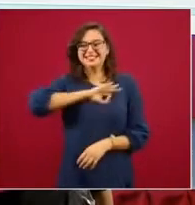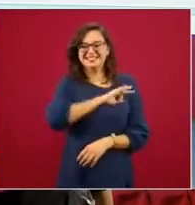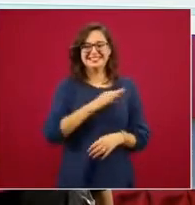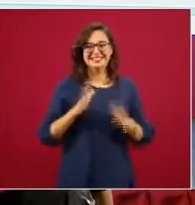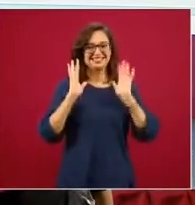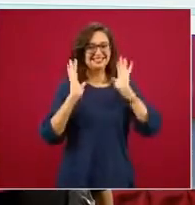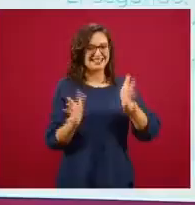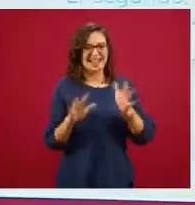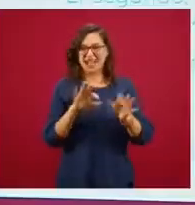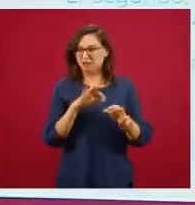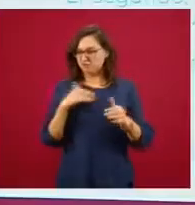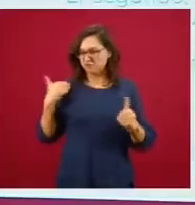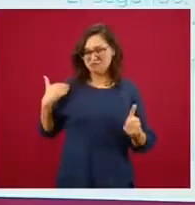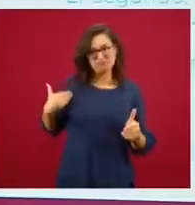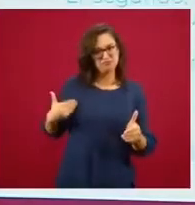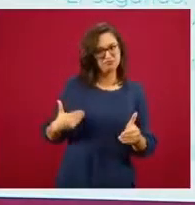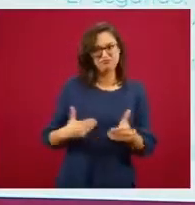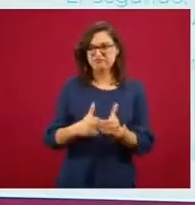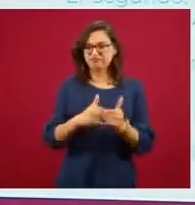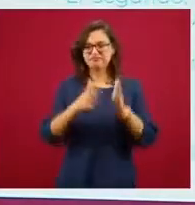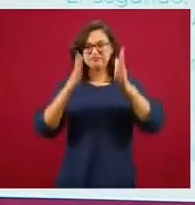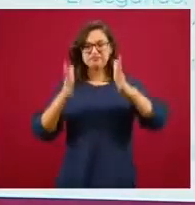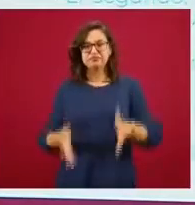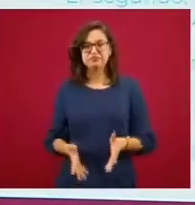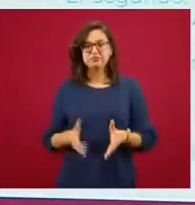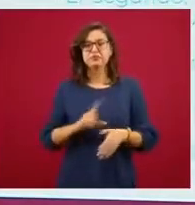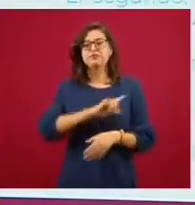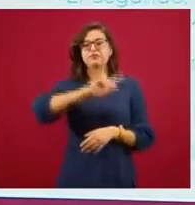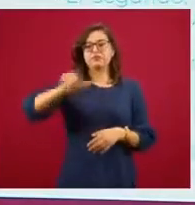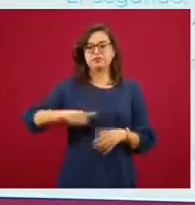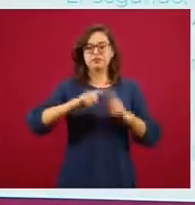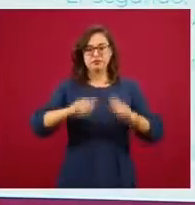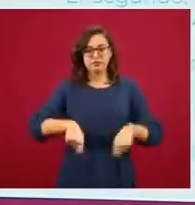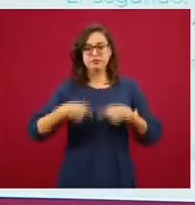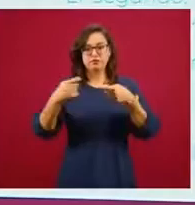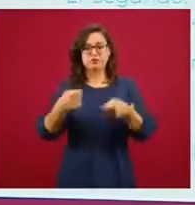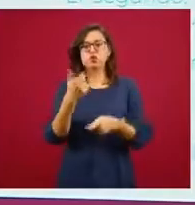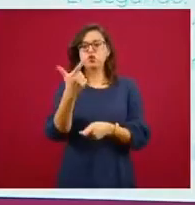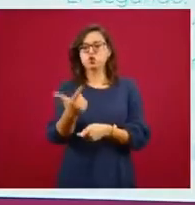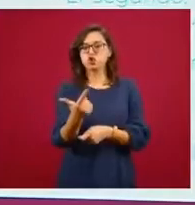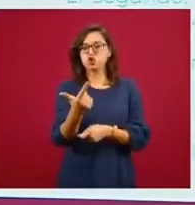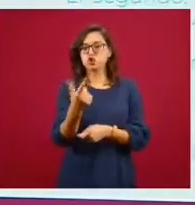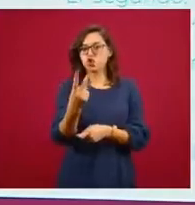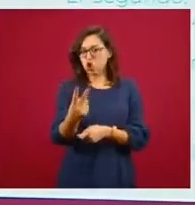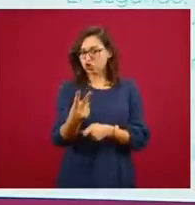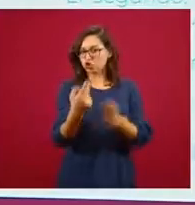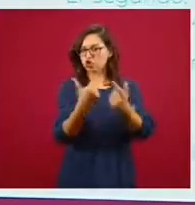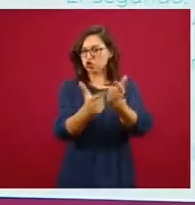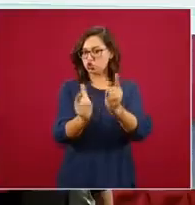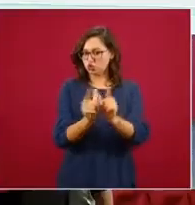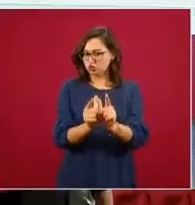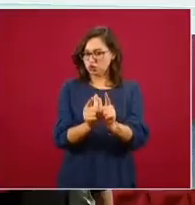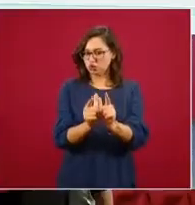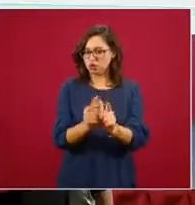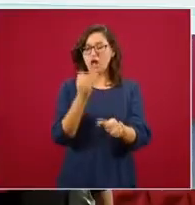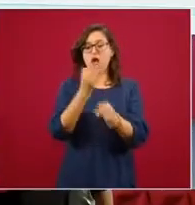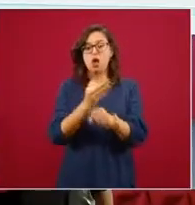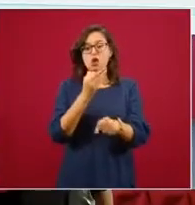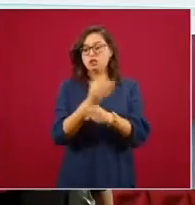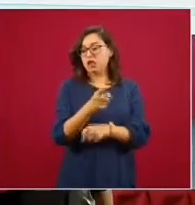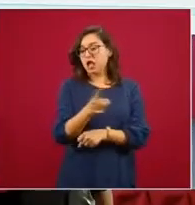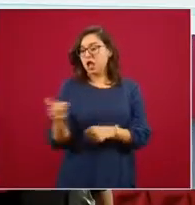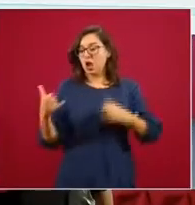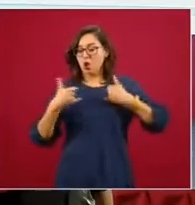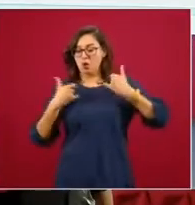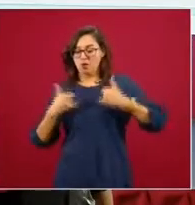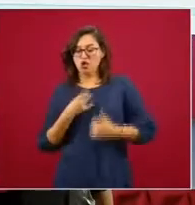pasado todo el proceso de la convocatoria, se les asignó a 2 grupos. Ahorita los jóvenes pueden atender y pueden ayudar